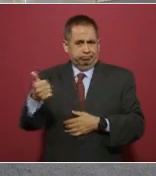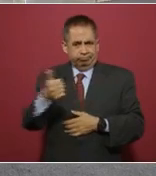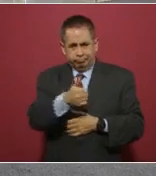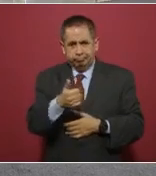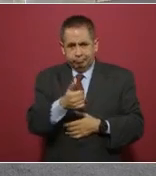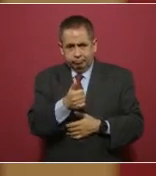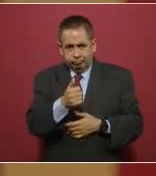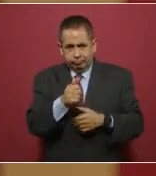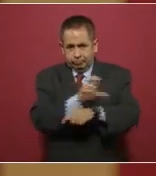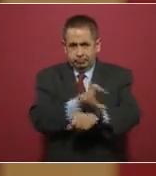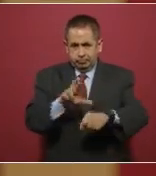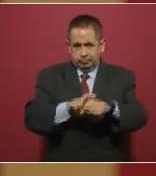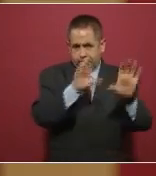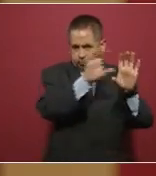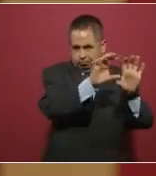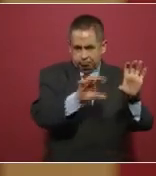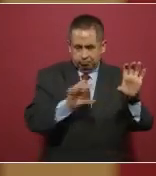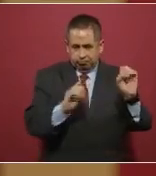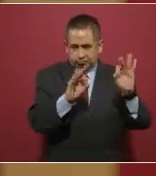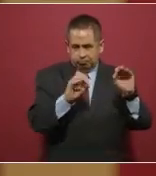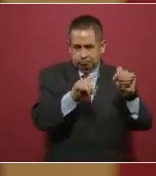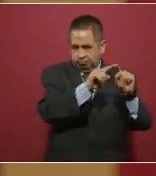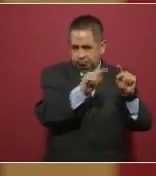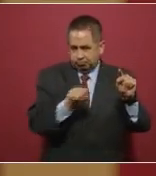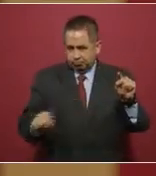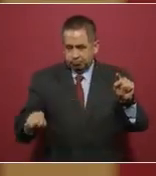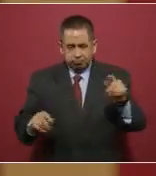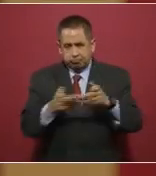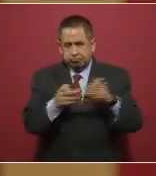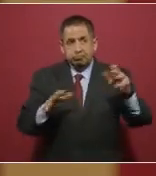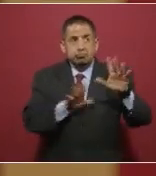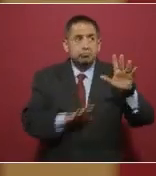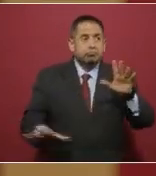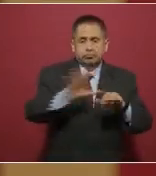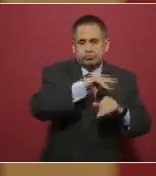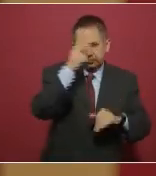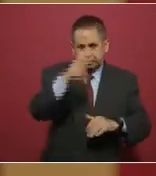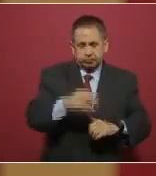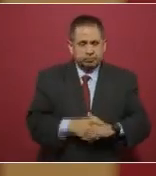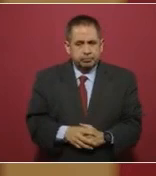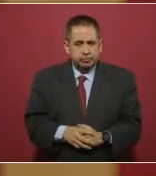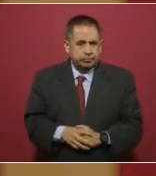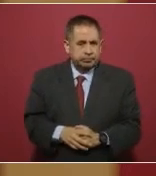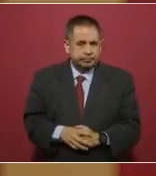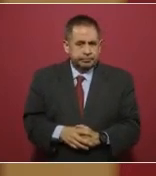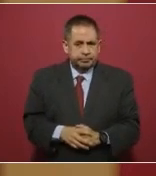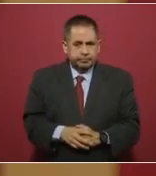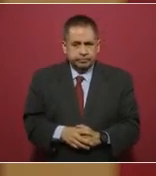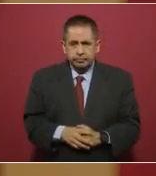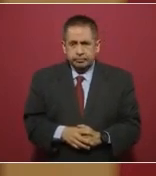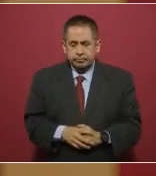266 coordinaciones territoriales. Yo estoy